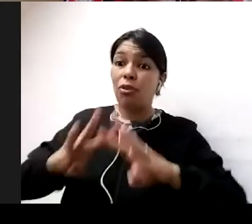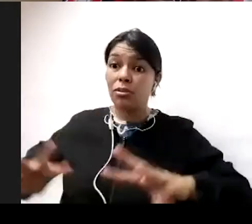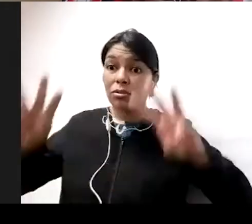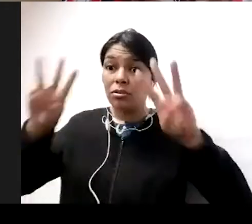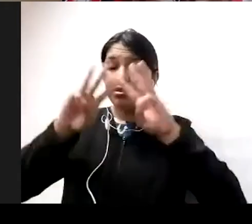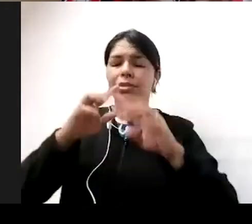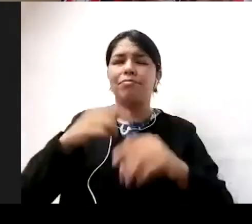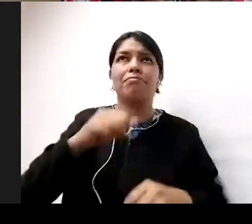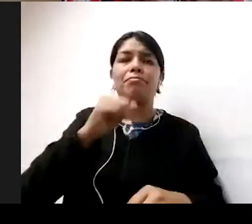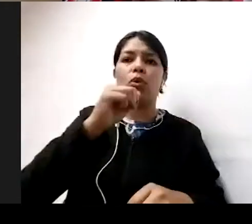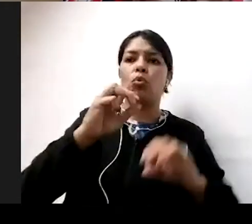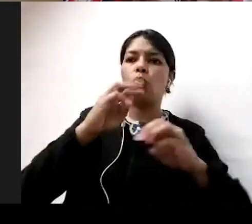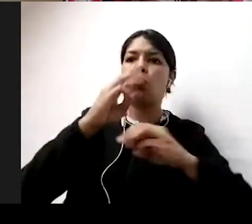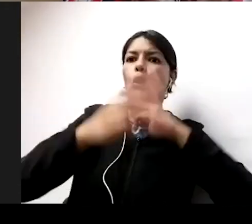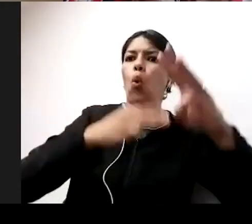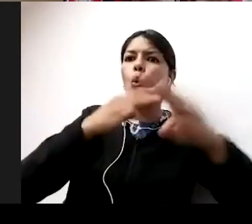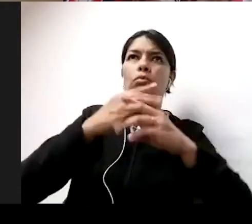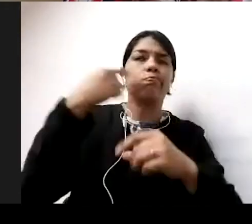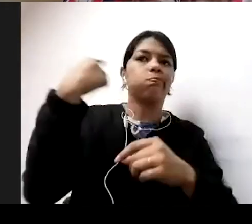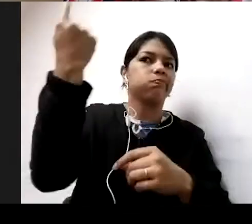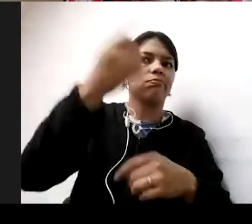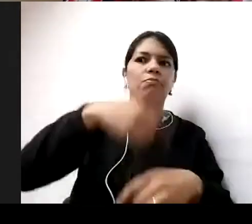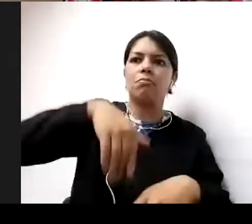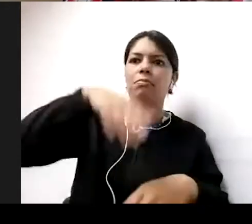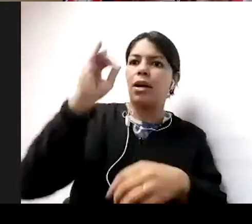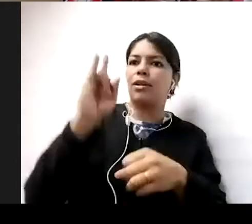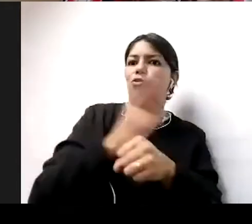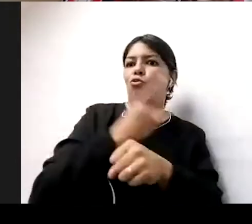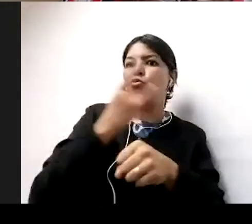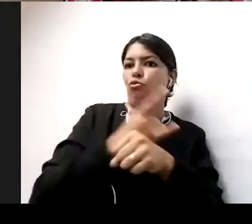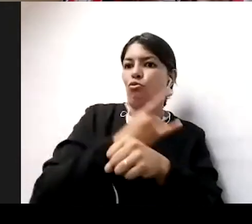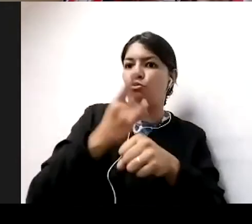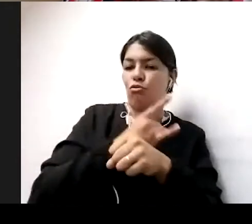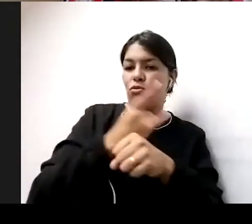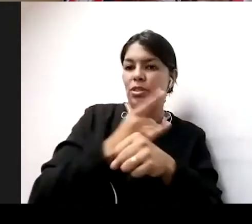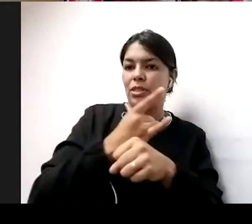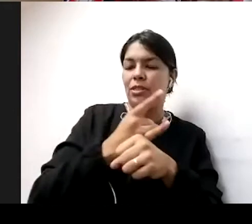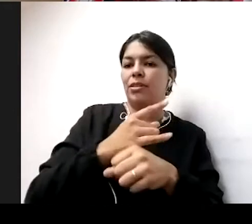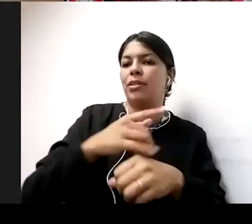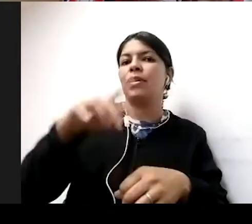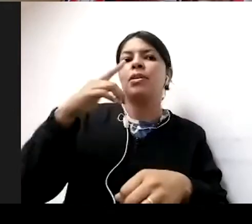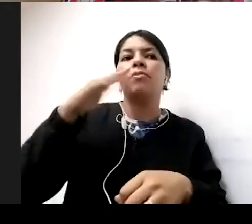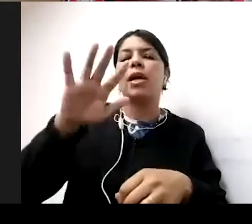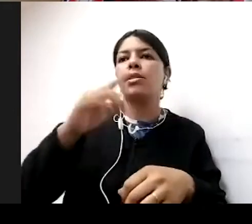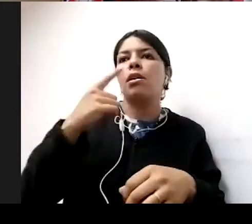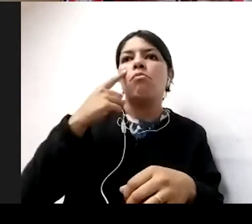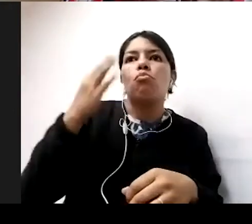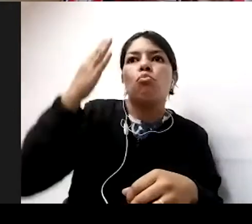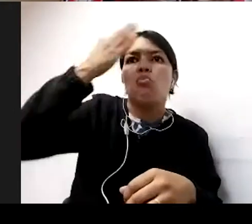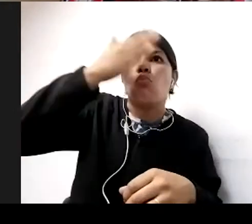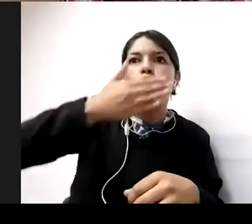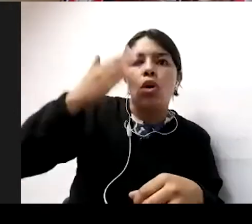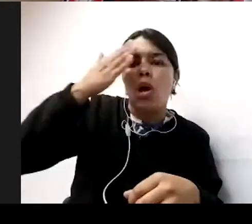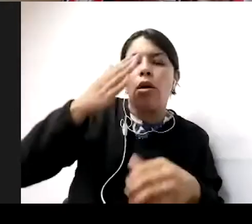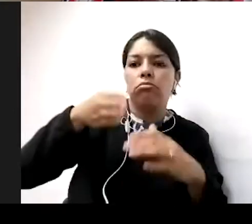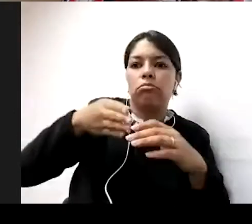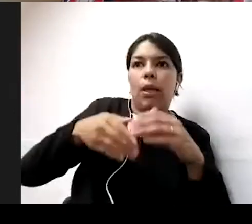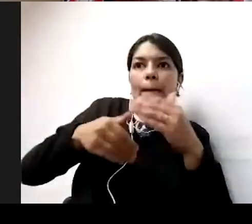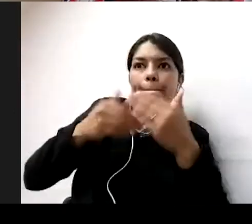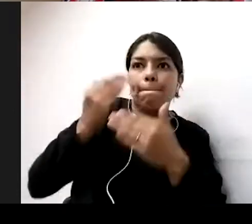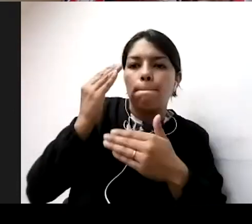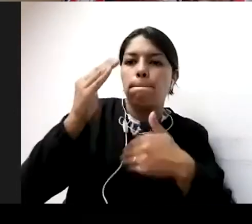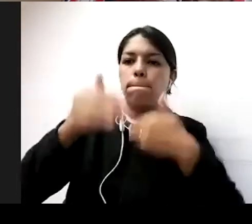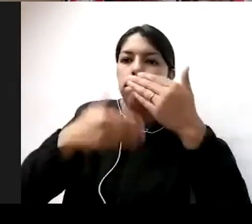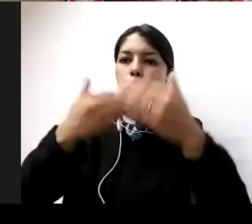el mundo, además de considerarse como la puerta de entrada al mundo de las sustancias psicoactivas de mayor impacto. La